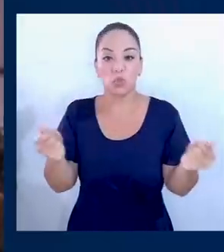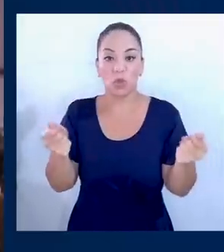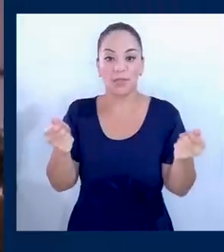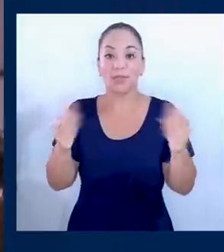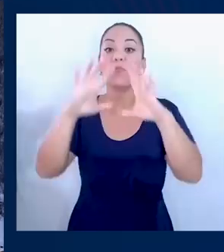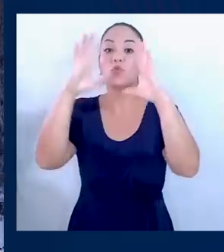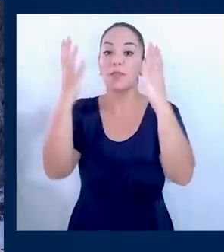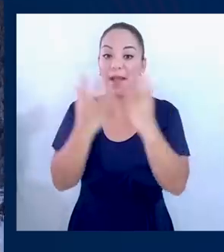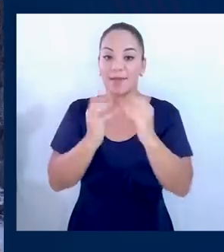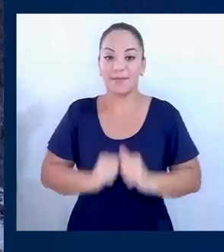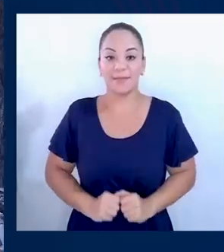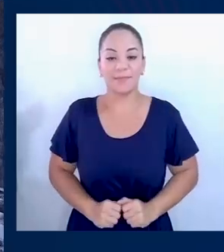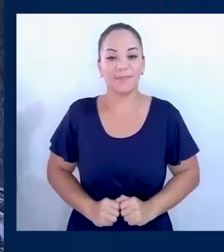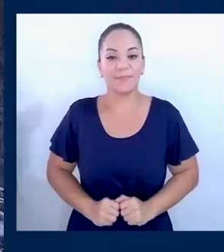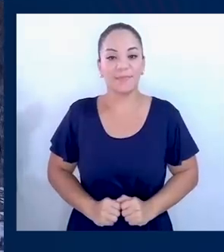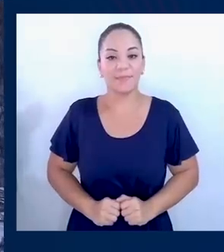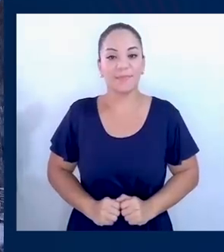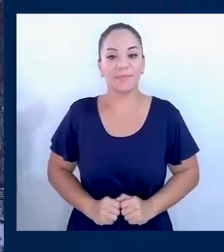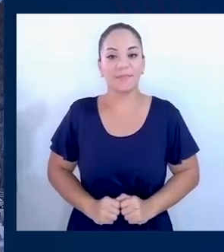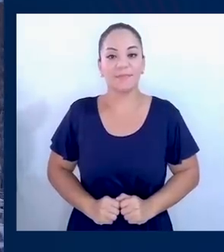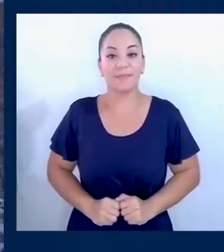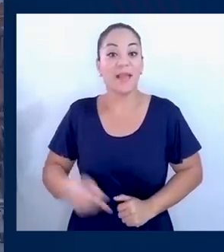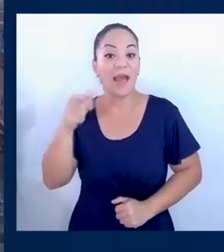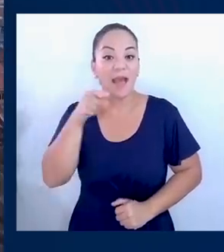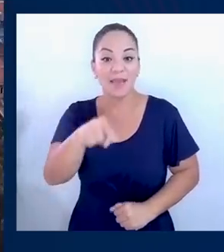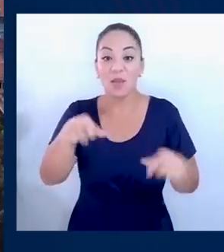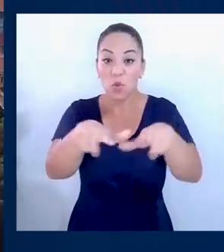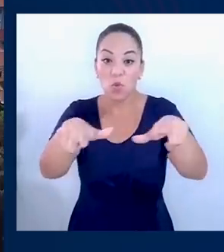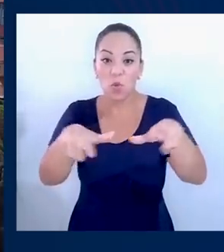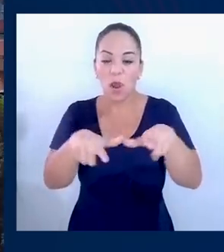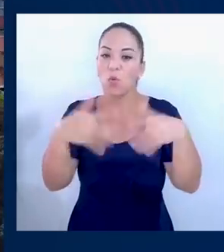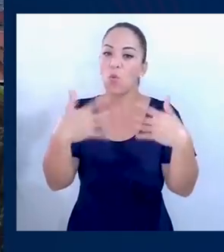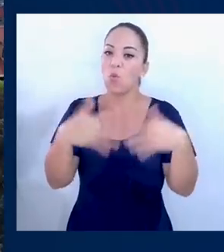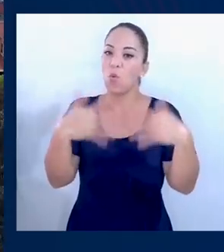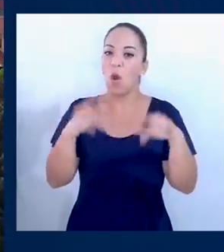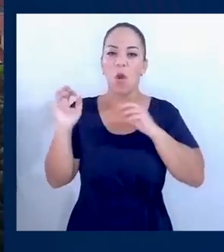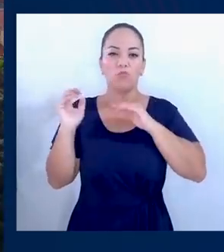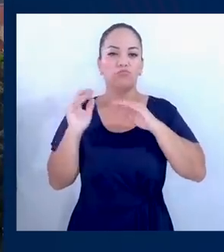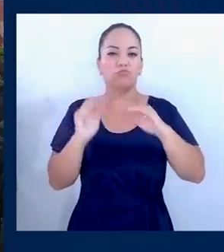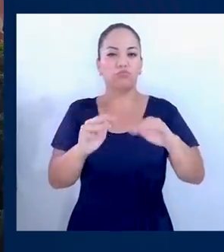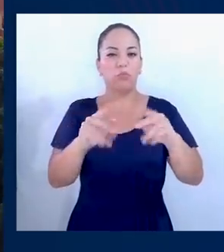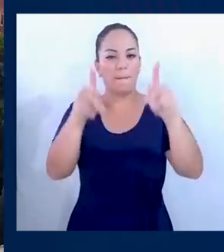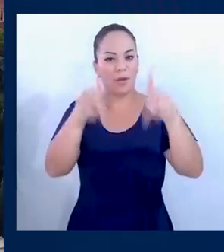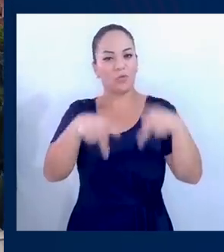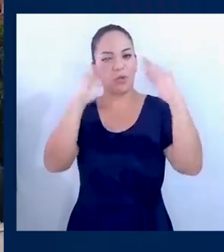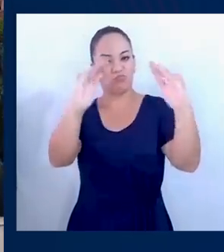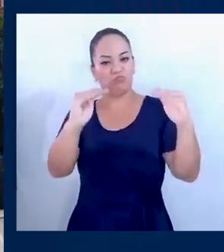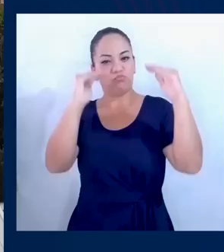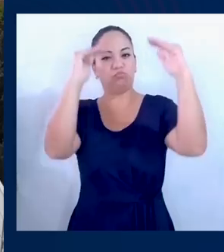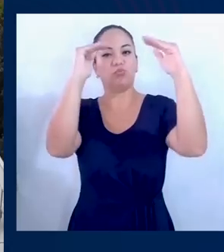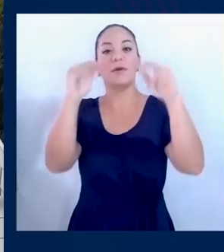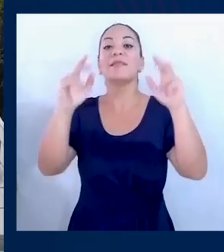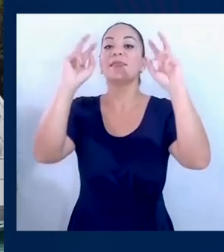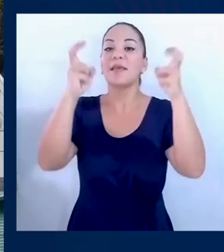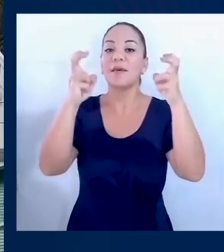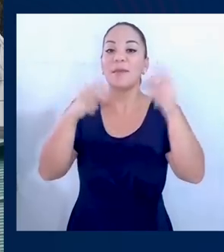global. Para decirlo, como decimos los ticos, ahí se reúnen los meros meros de la geopolítica